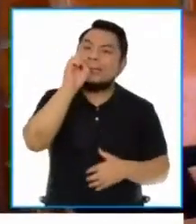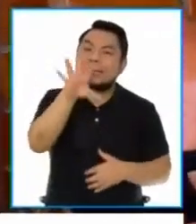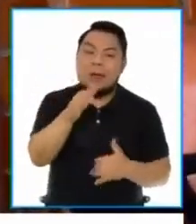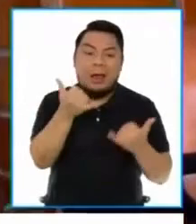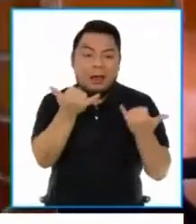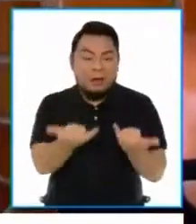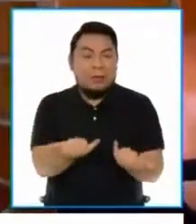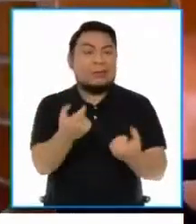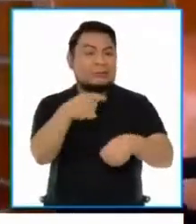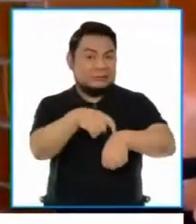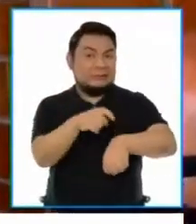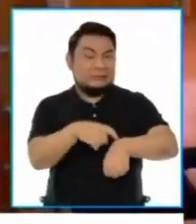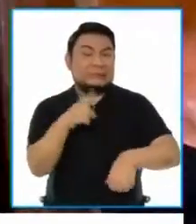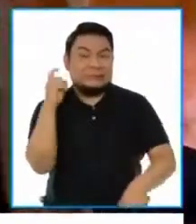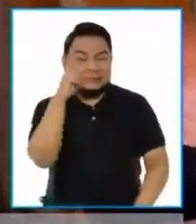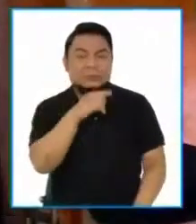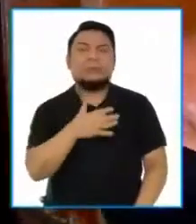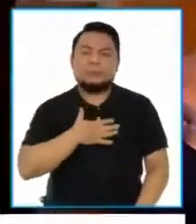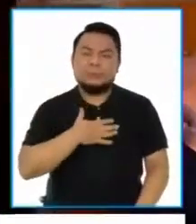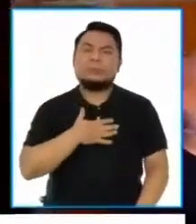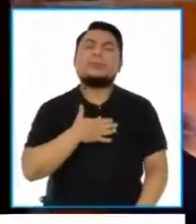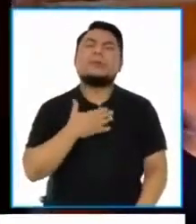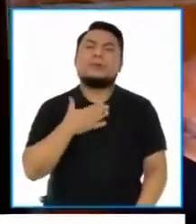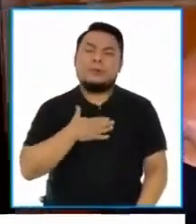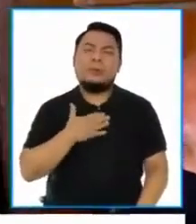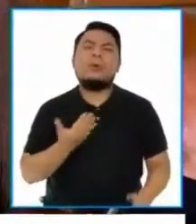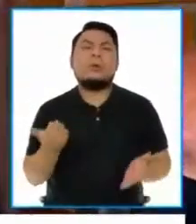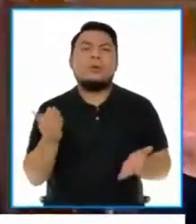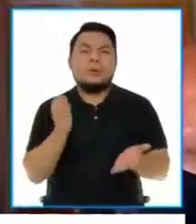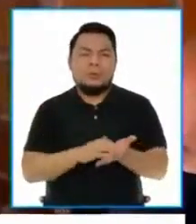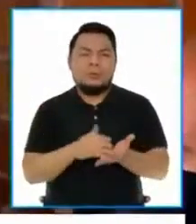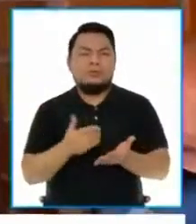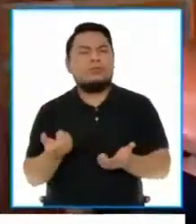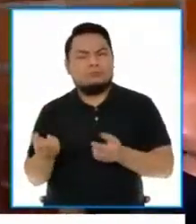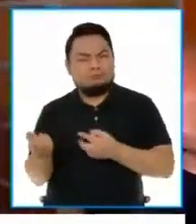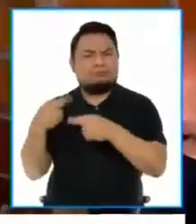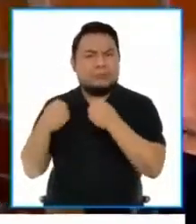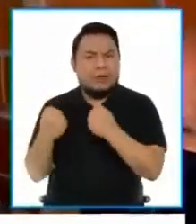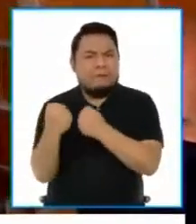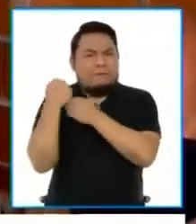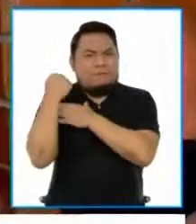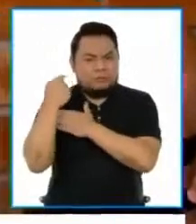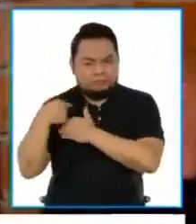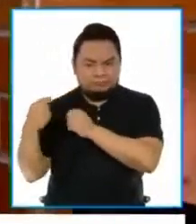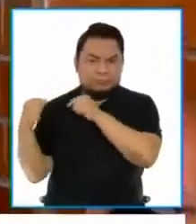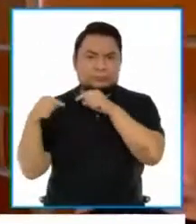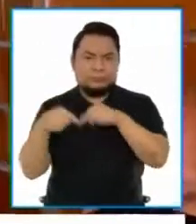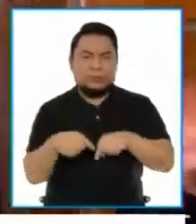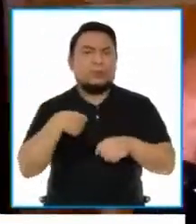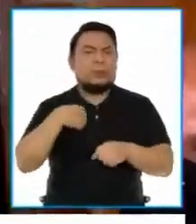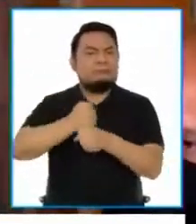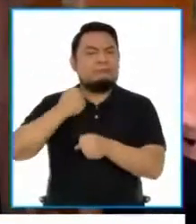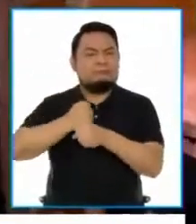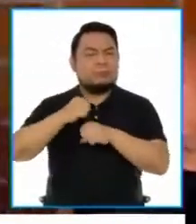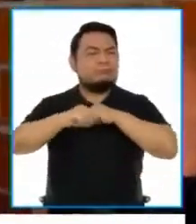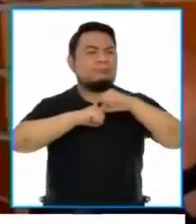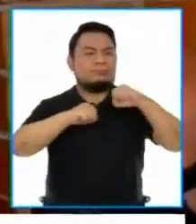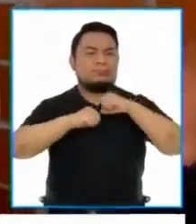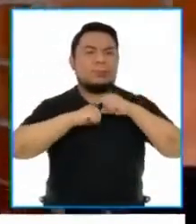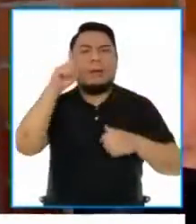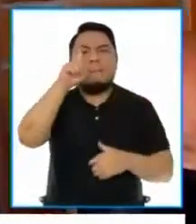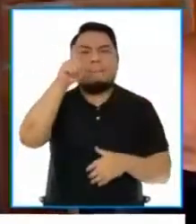ahora en estas circunstancias nos dedicaremos nuevamente con más fuerza a nuestra actividad